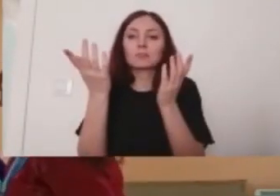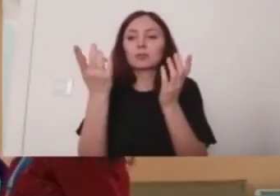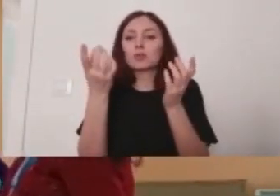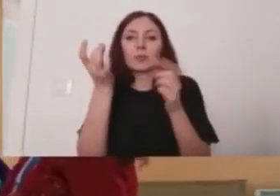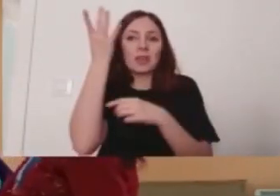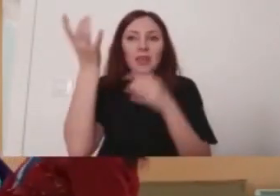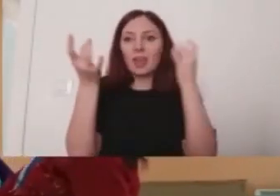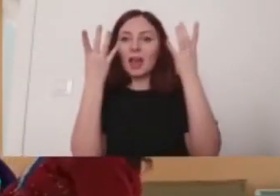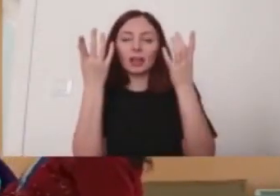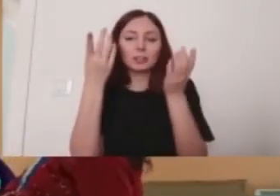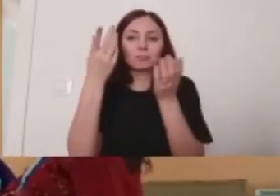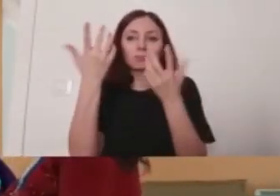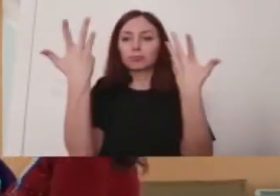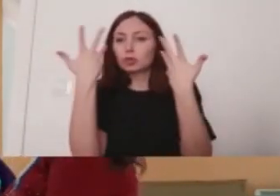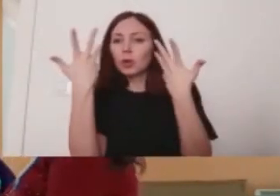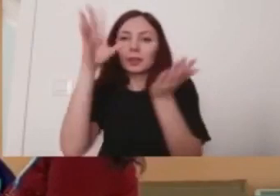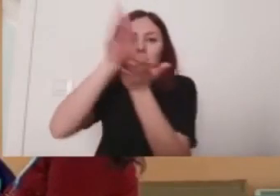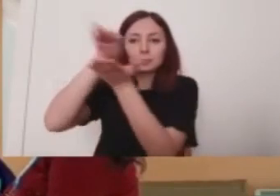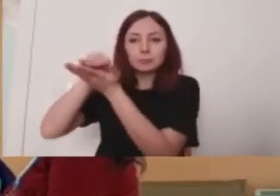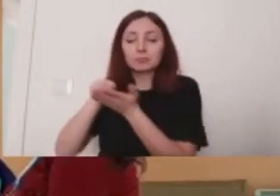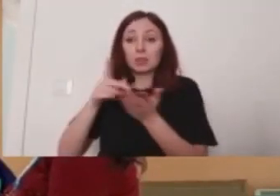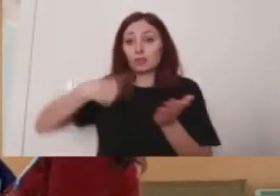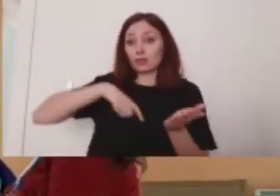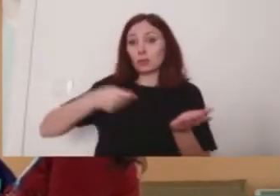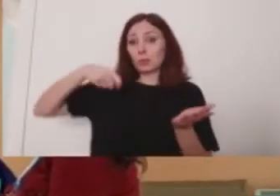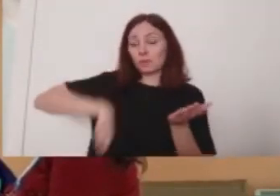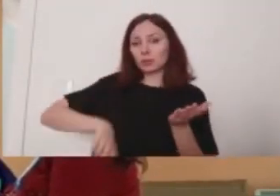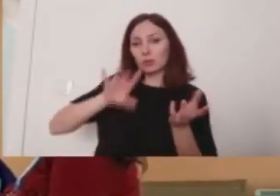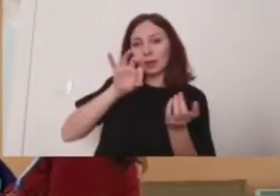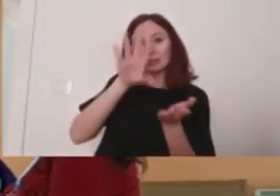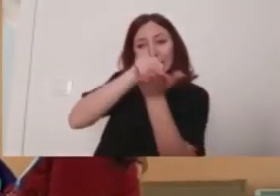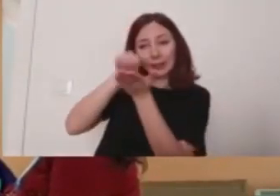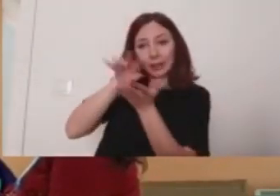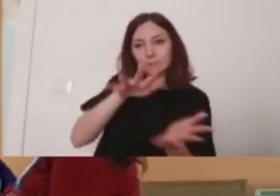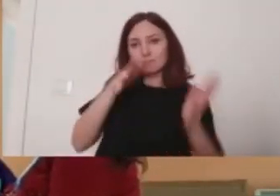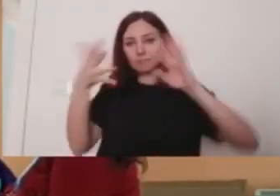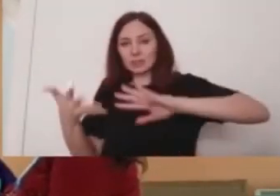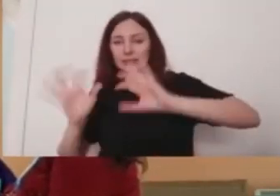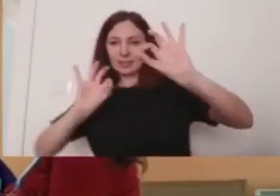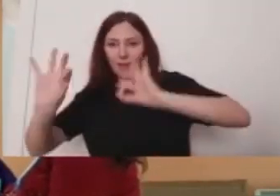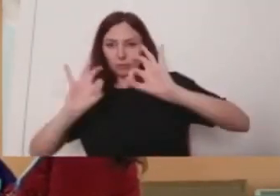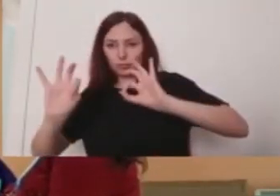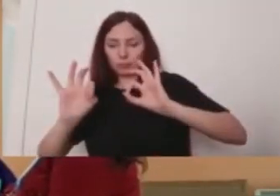que posteriormente los profesionales damos forma para crear el proyecto anual de teatro.